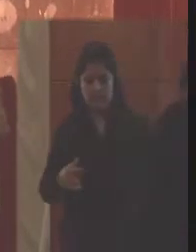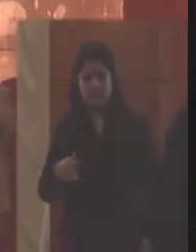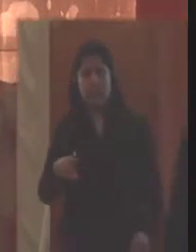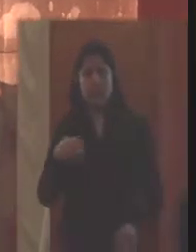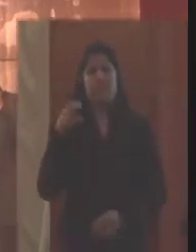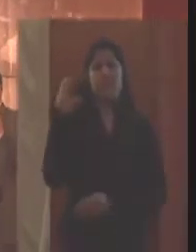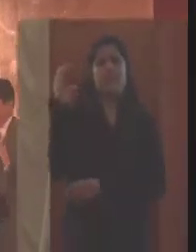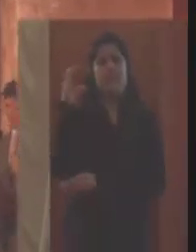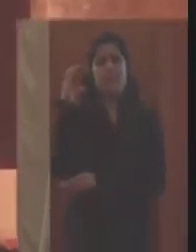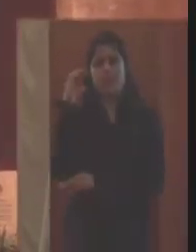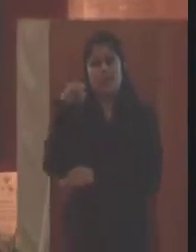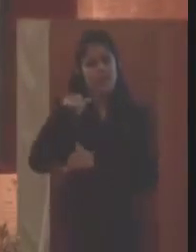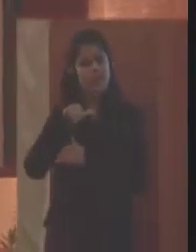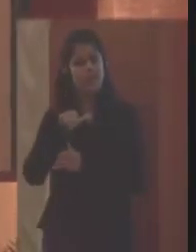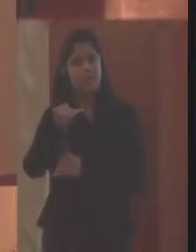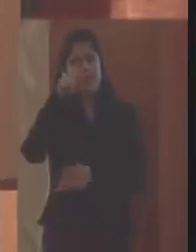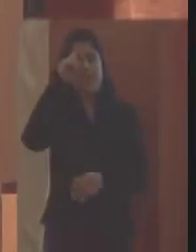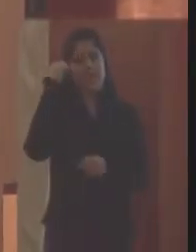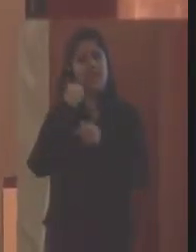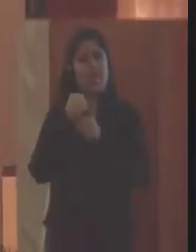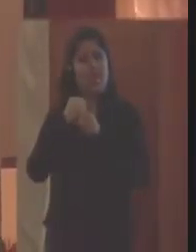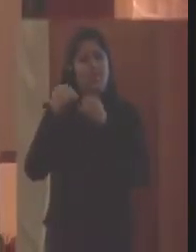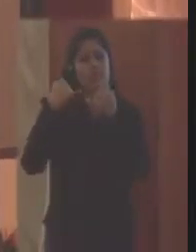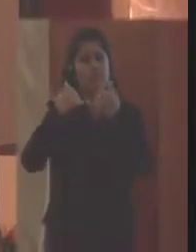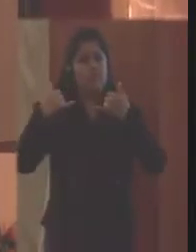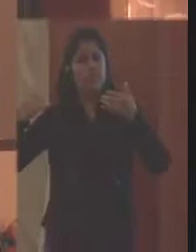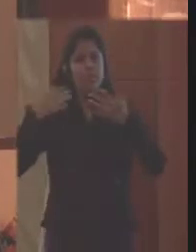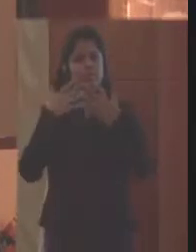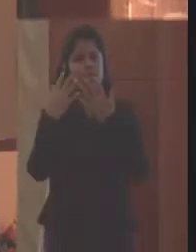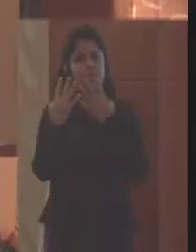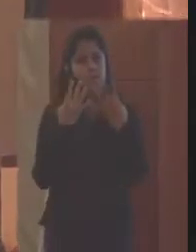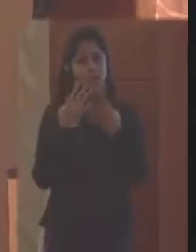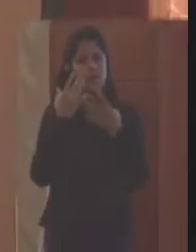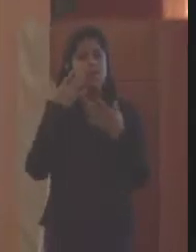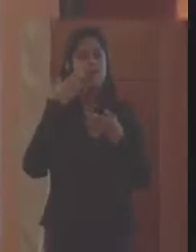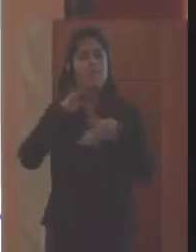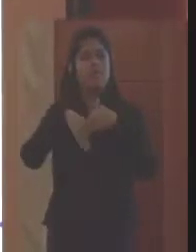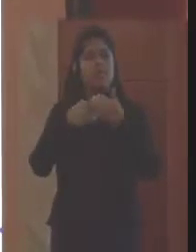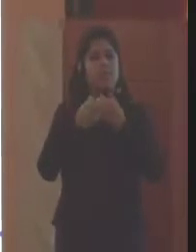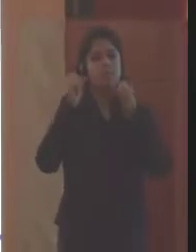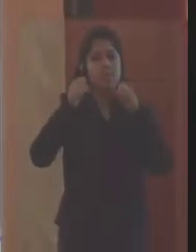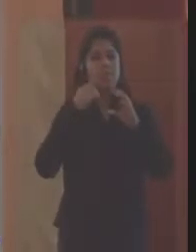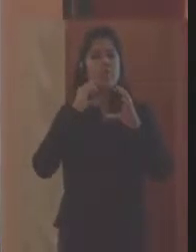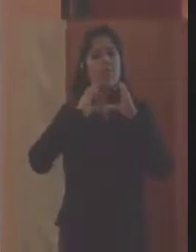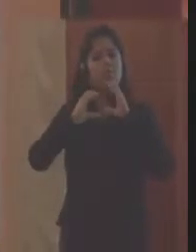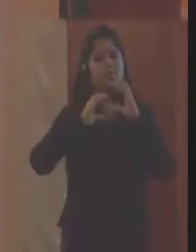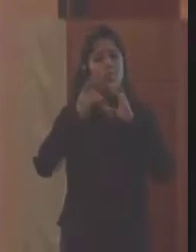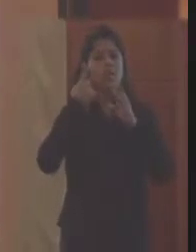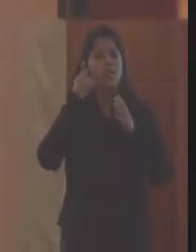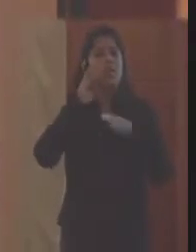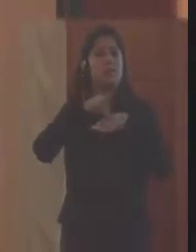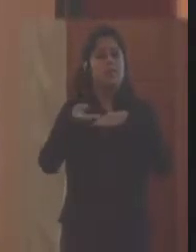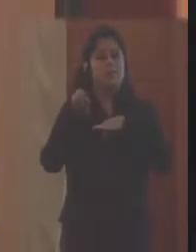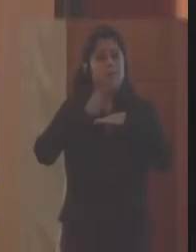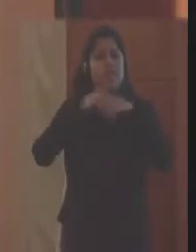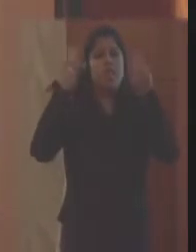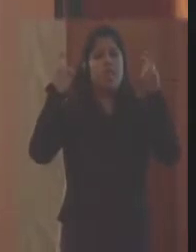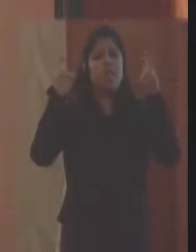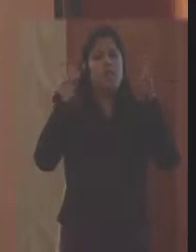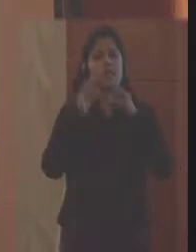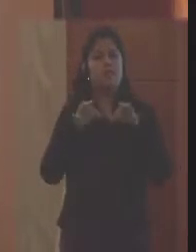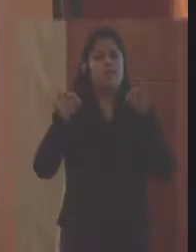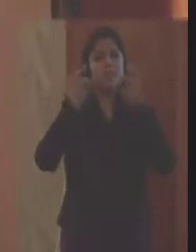tema de gestión de riesgo bajo esos parámetros con líneas transversales o complementarias que tienen que ver con la comunicación y que tienen que ver con el tema